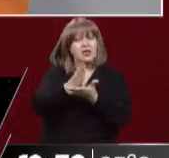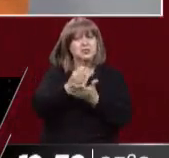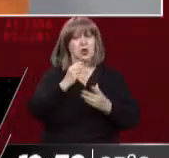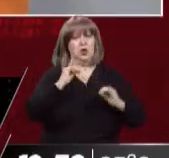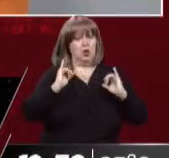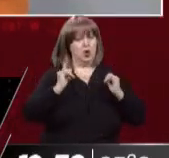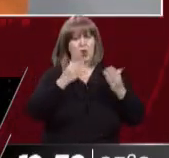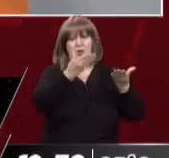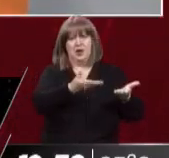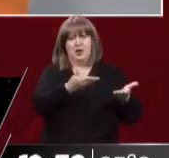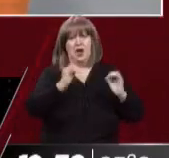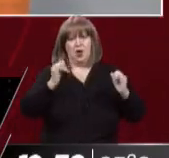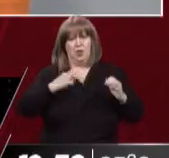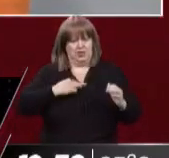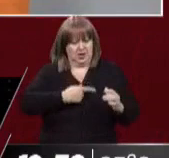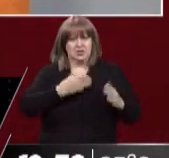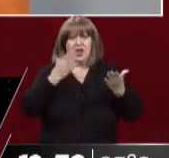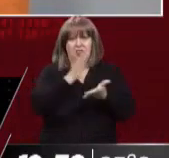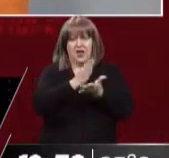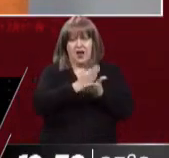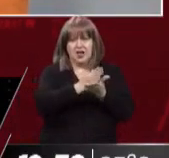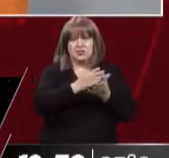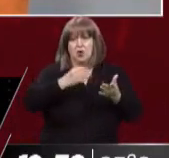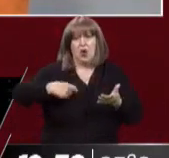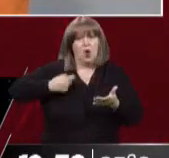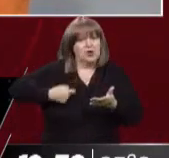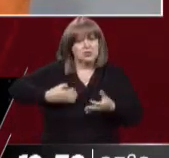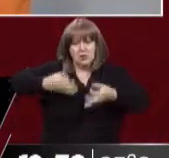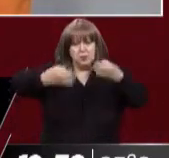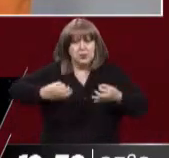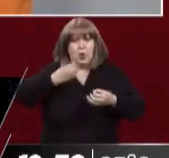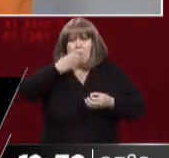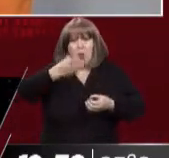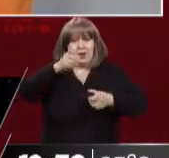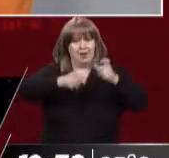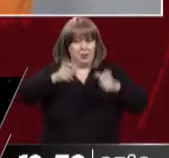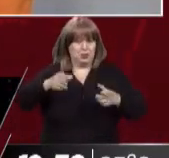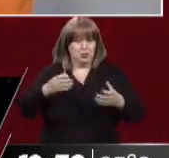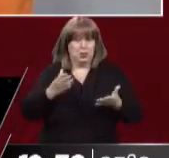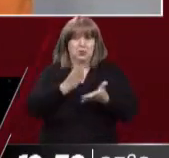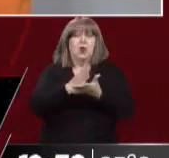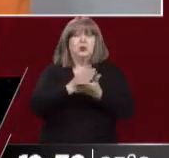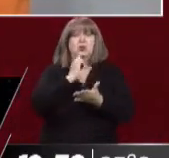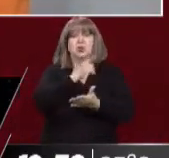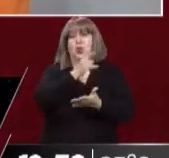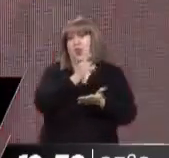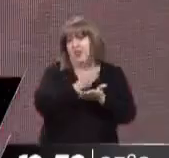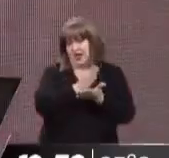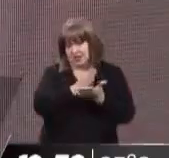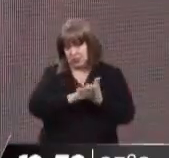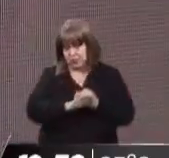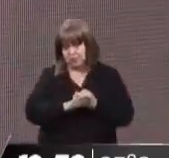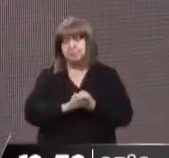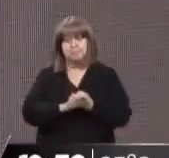joven como joven trans Y por supuesto tener una obra social una prepaga como cualquier persona Gracias bueno nuestro